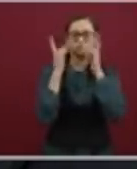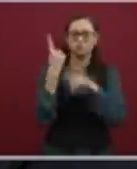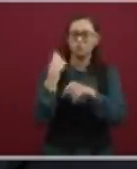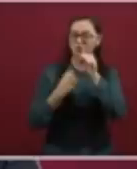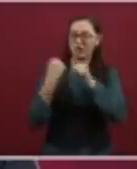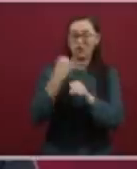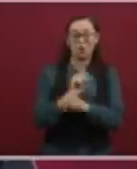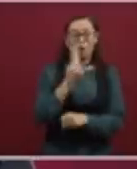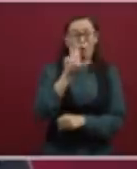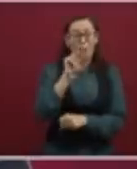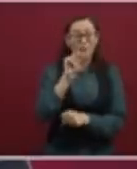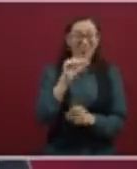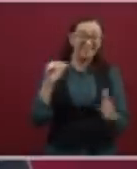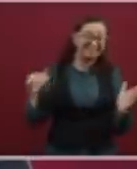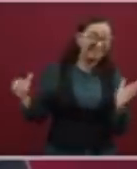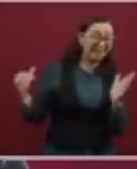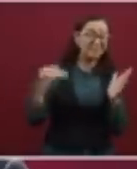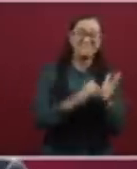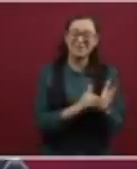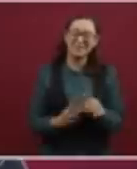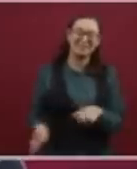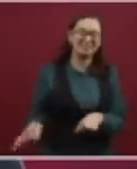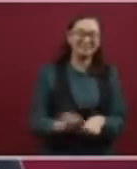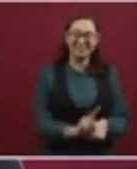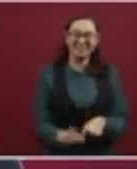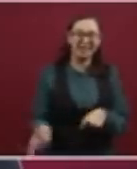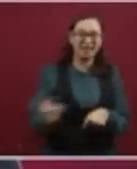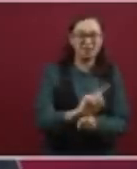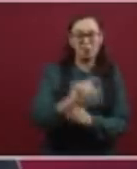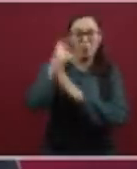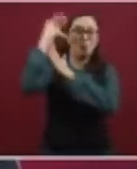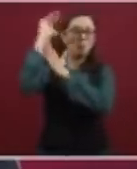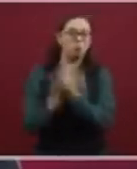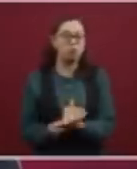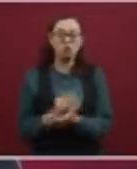barriles diarios de robo a 4,000,